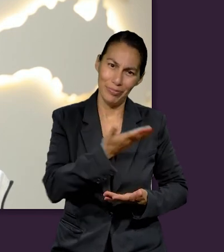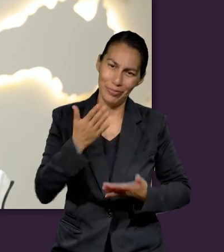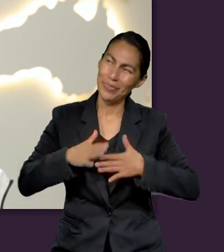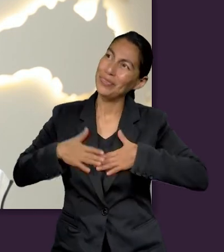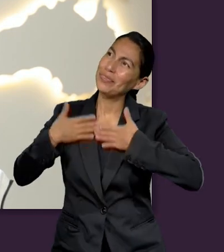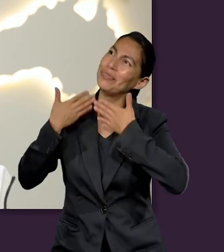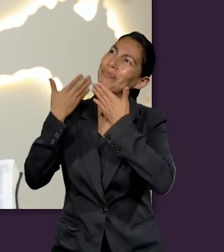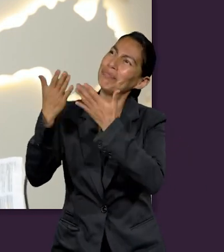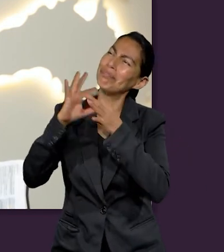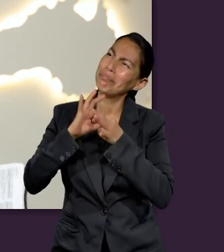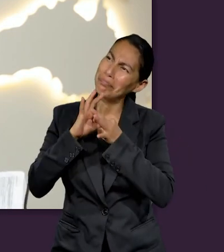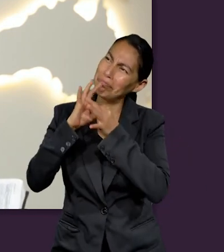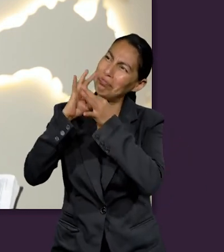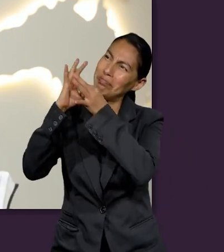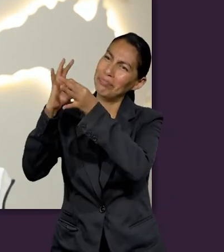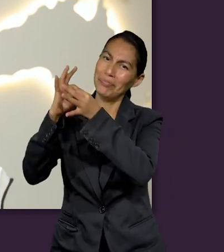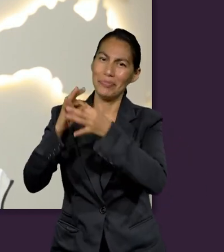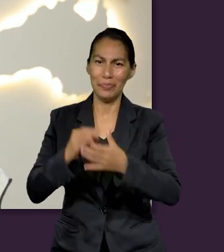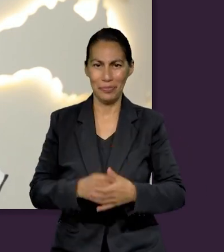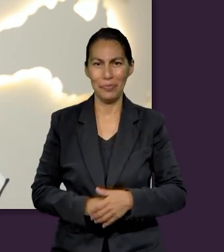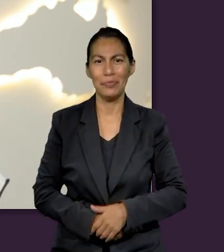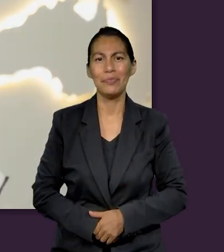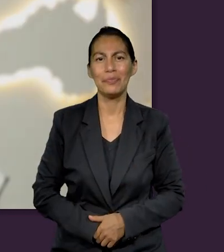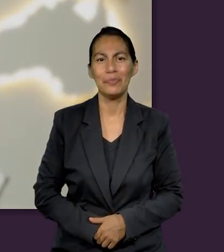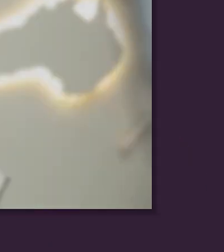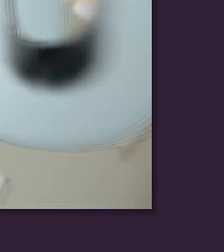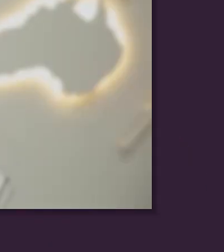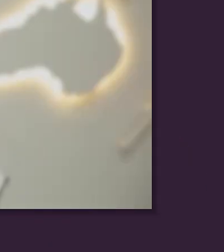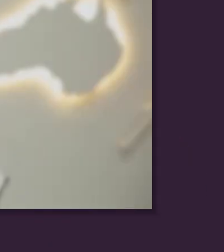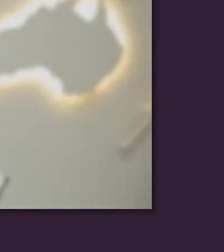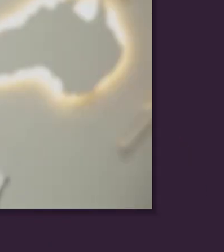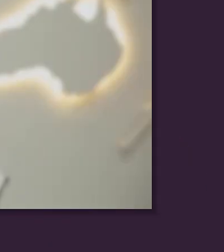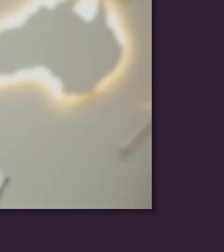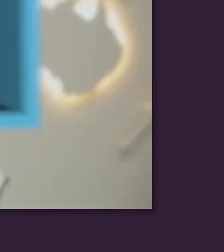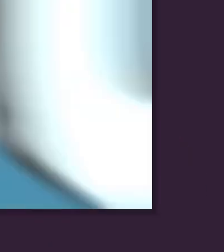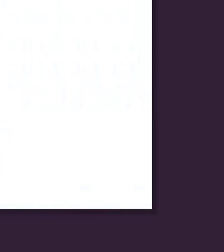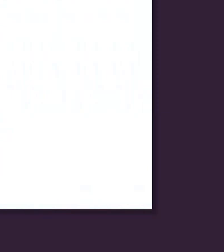siempre han sido seguras estemos confiados en el señor